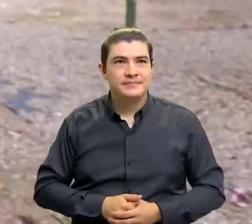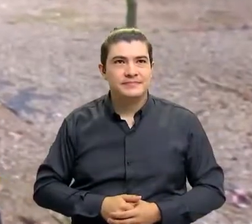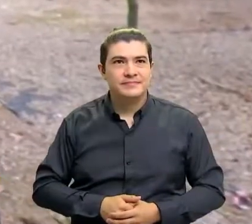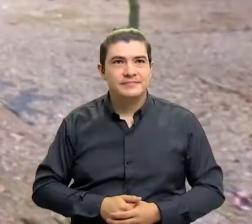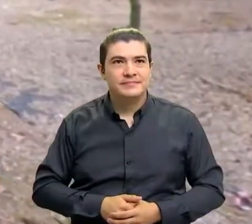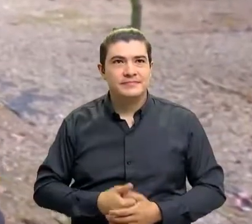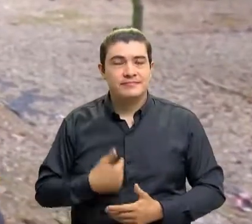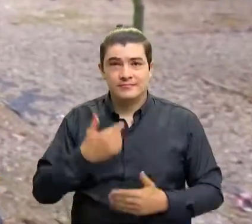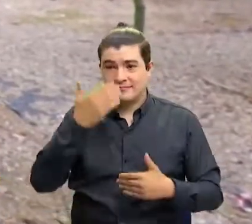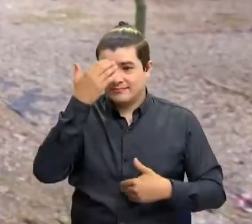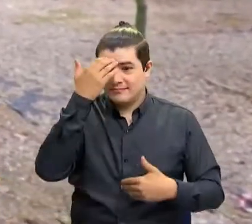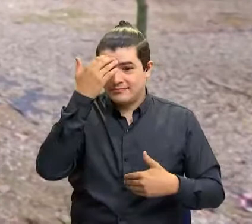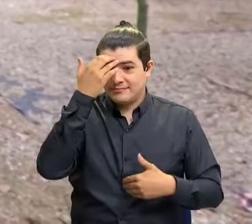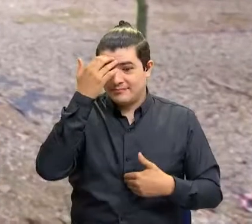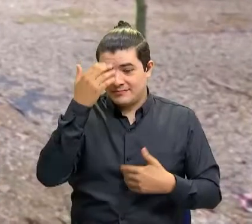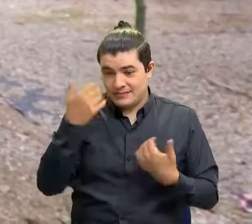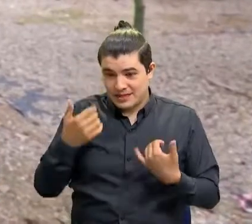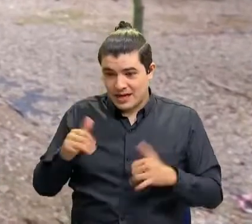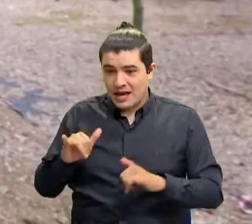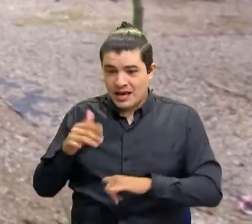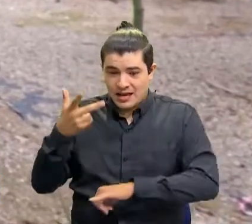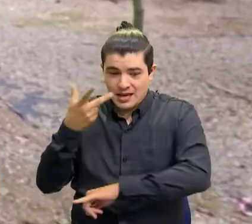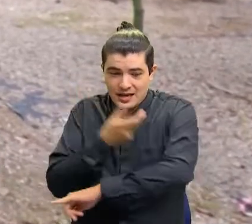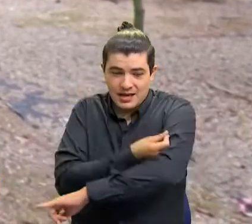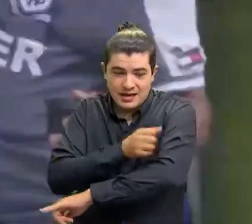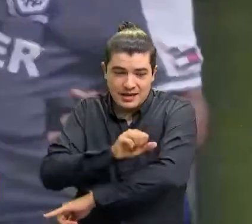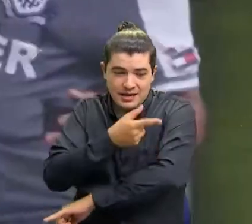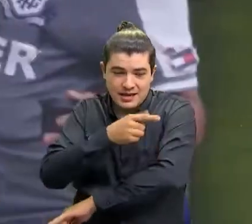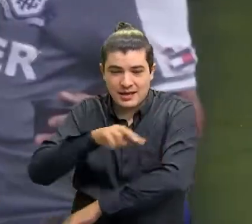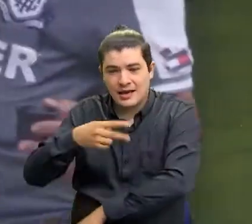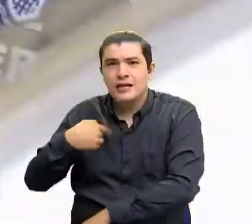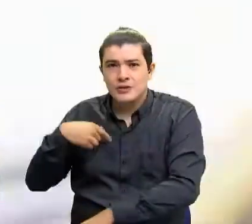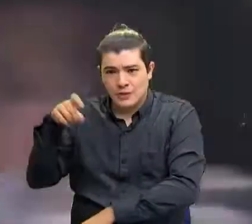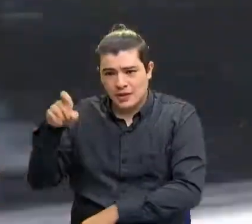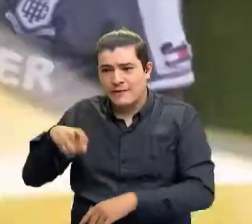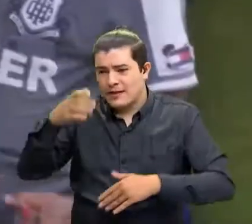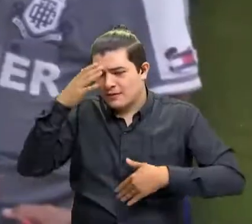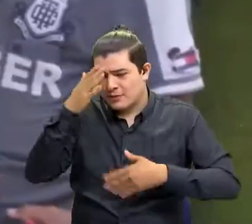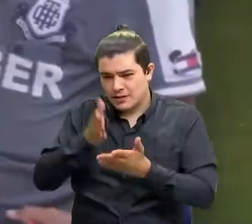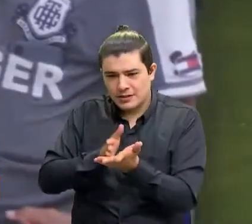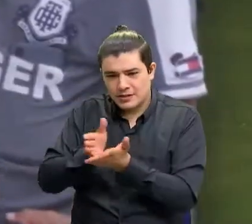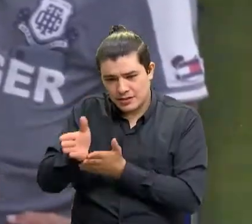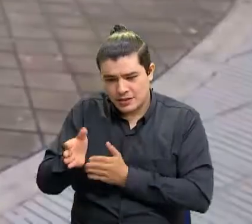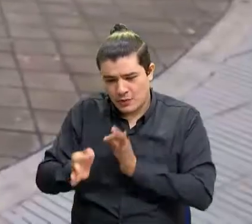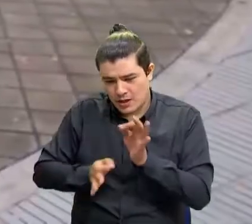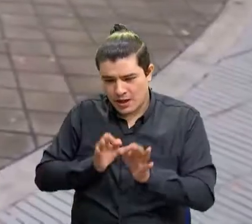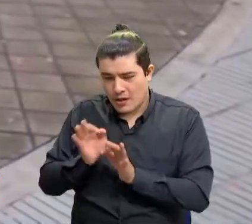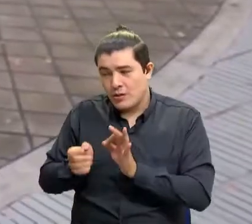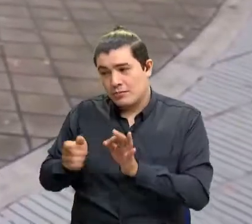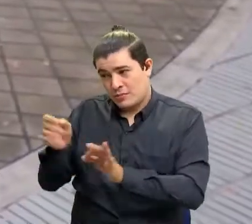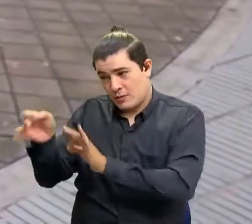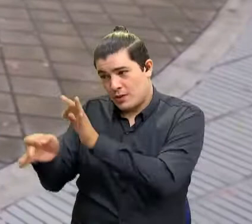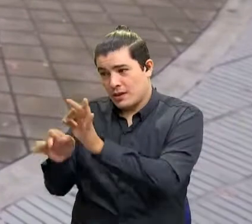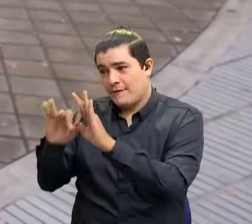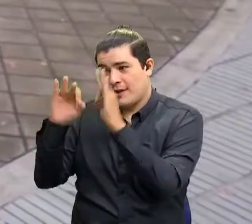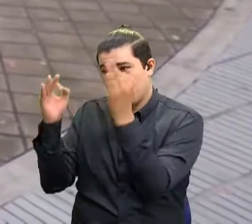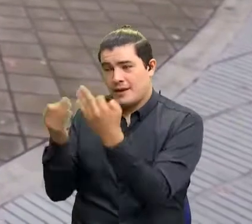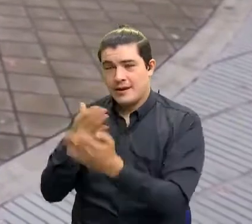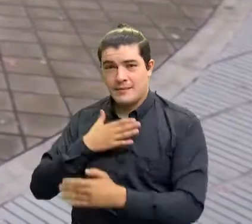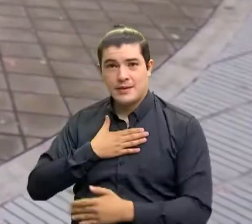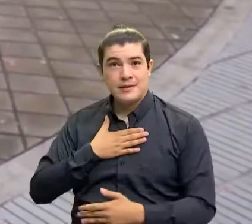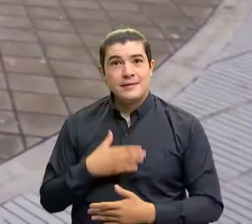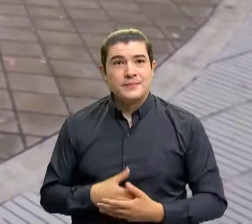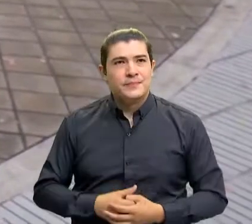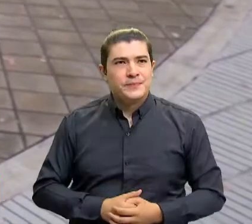pesar de que ya tengo los el sistema completo de vacunación no tengo que seguir cuidando por mí pues mi familia iba a toda la comunidad no